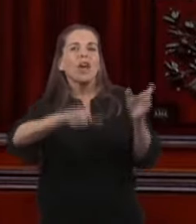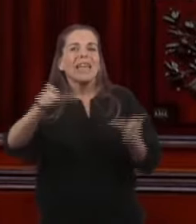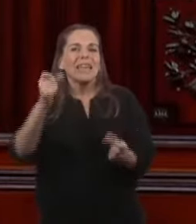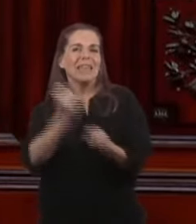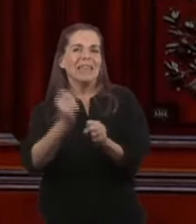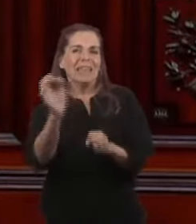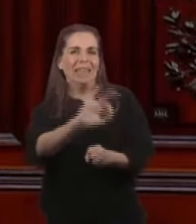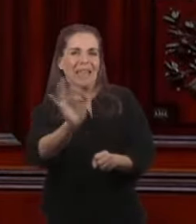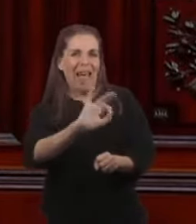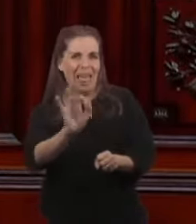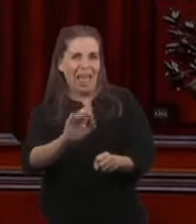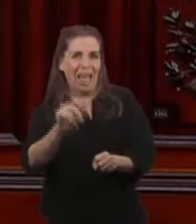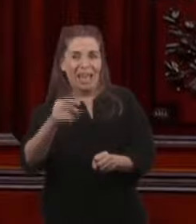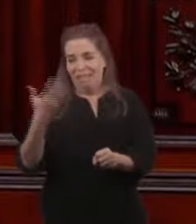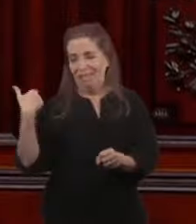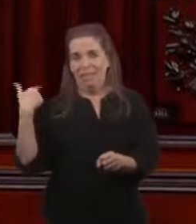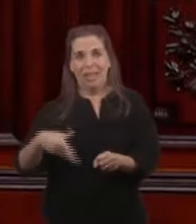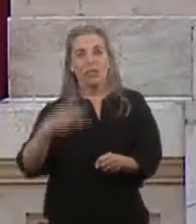es